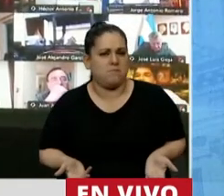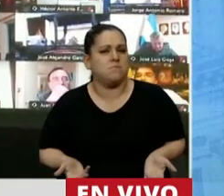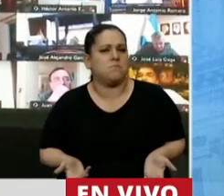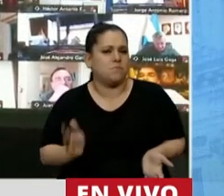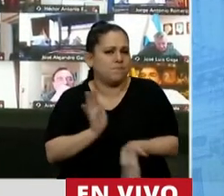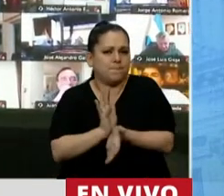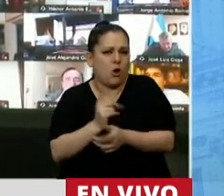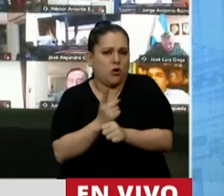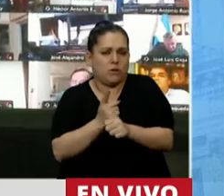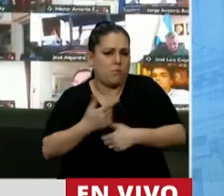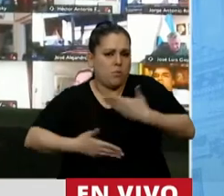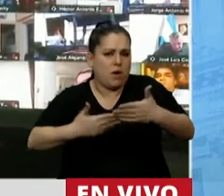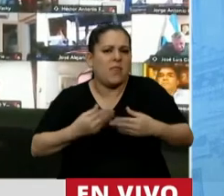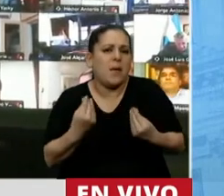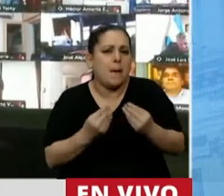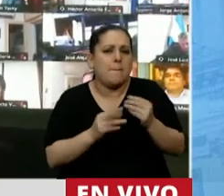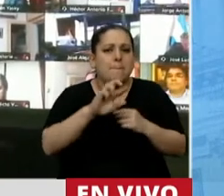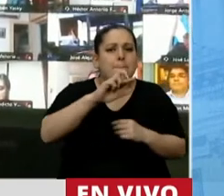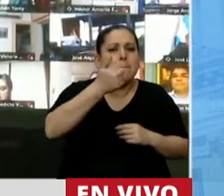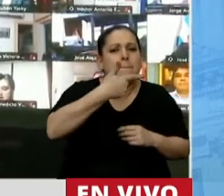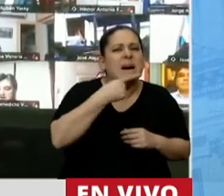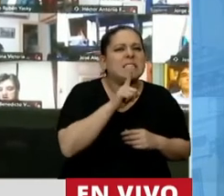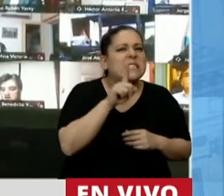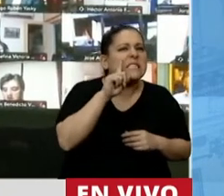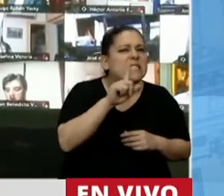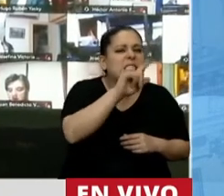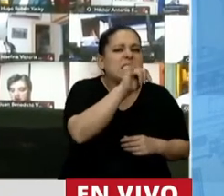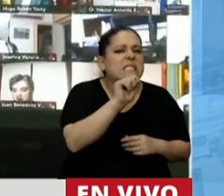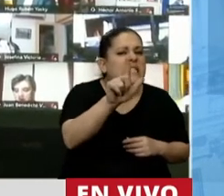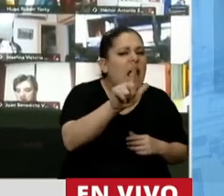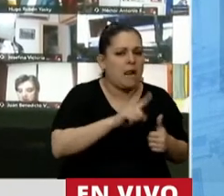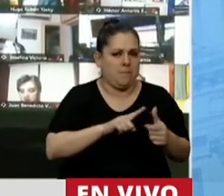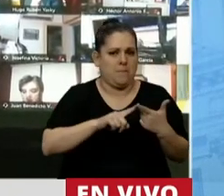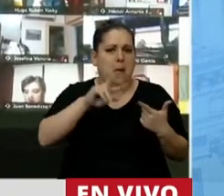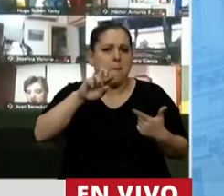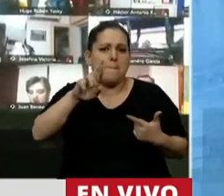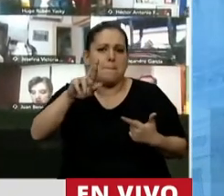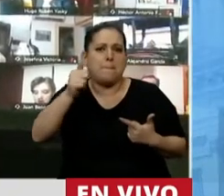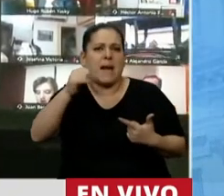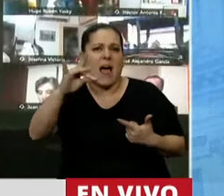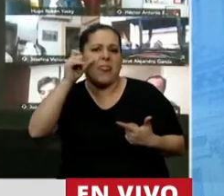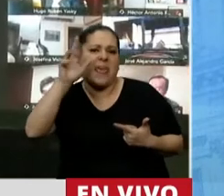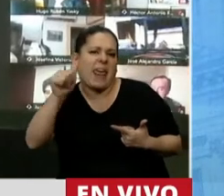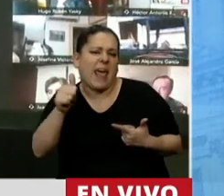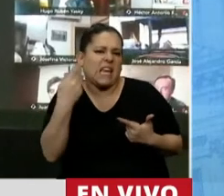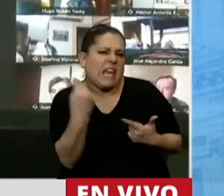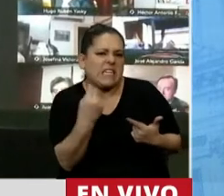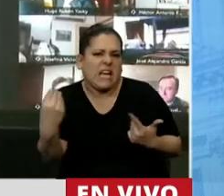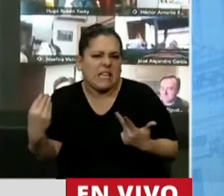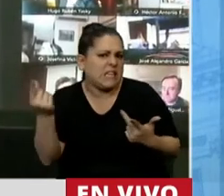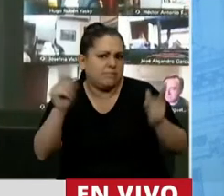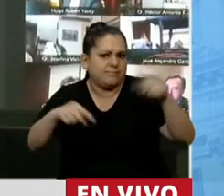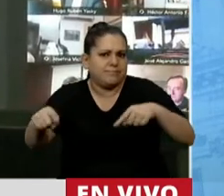vuelve inaplicable. ¿Qué son pastizales? ¿Qué son praderas? ¿Qué son zonas agropecuarias? ¿Dónde comienza y termina esta restricción?